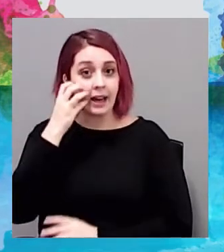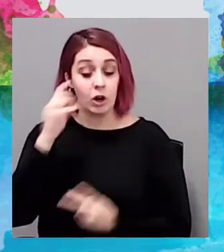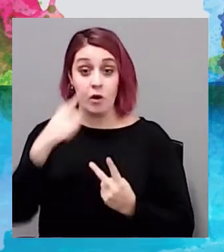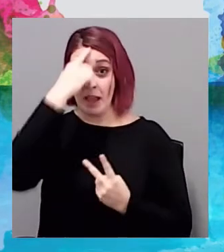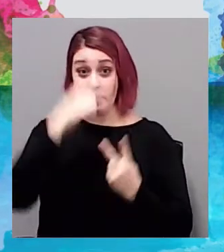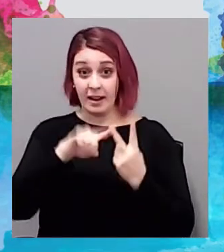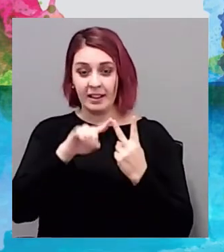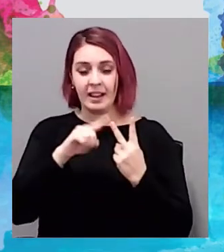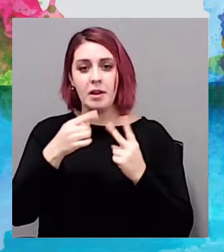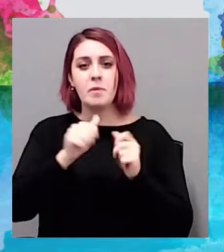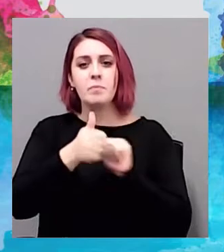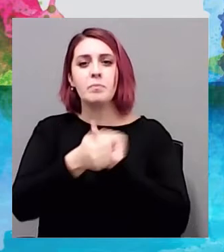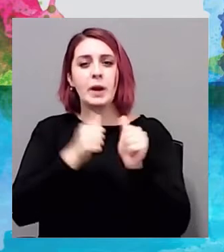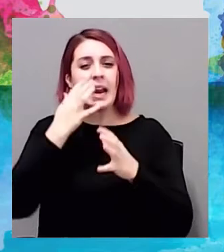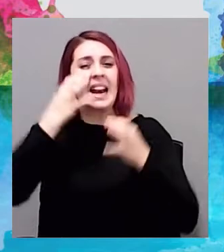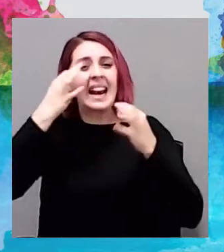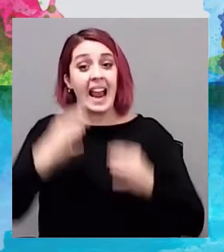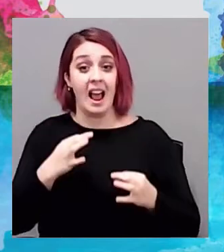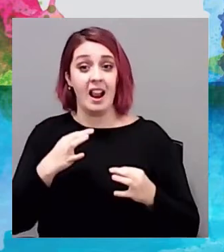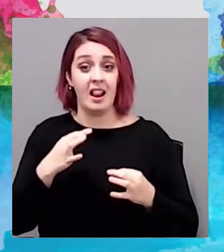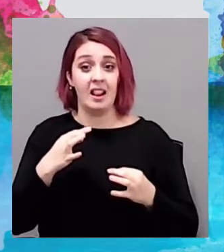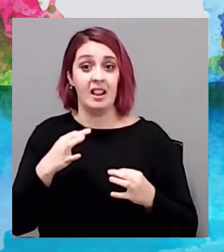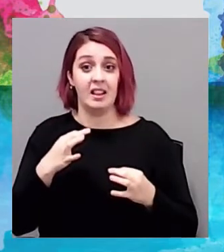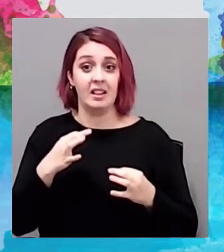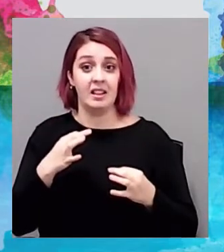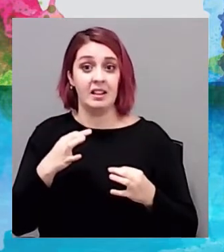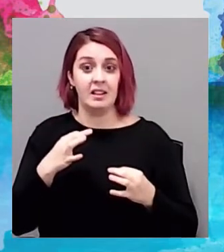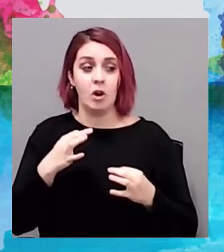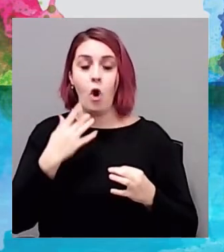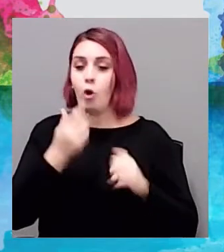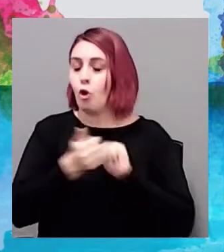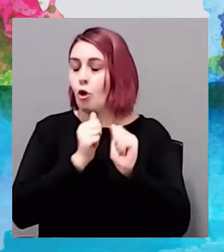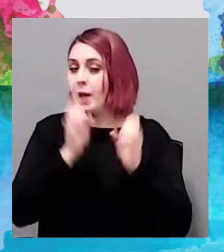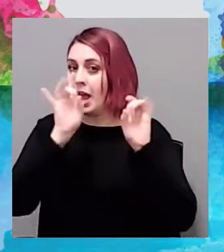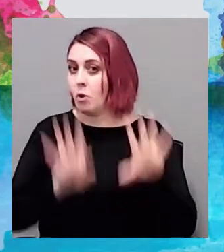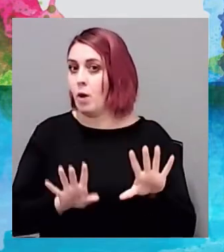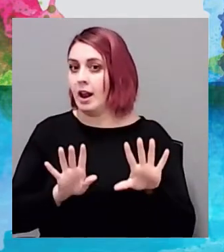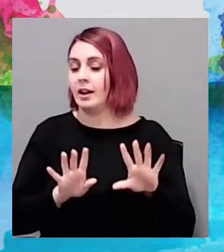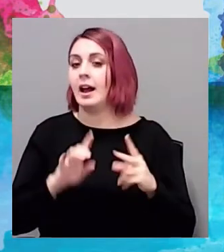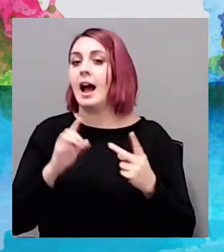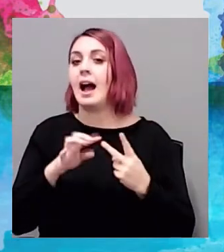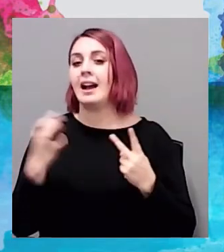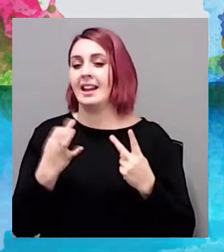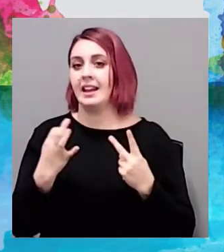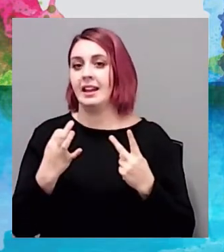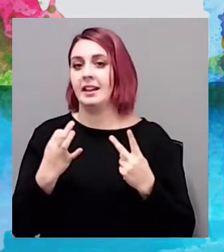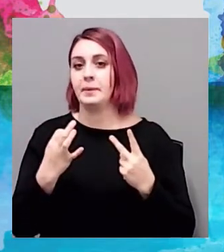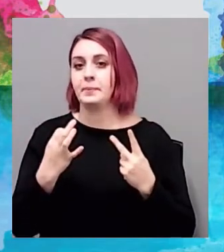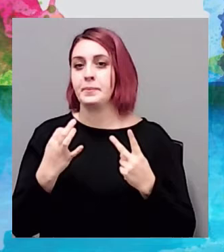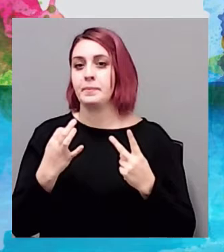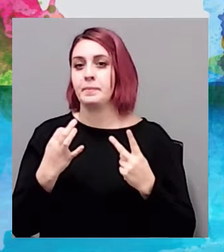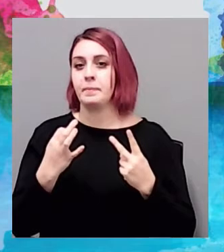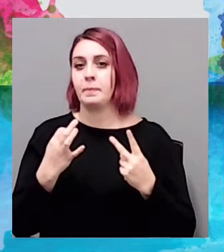reproducciones reales, o sea, reproducciones totalmente similares a un